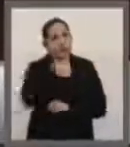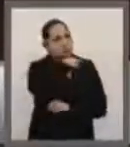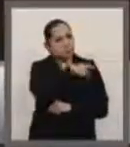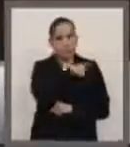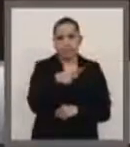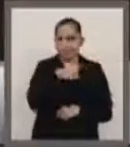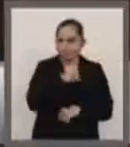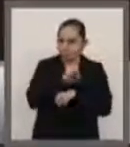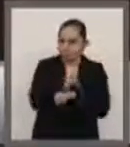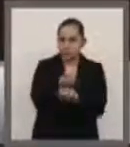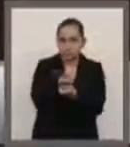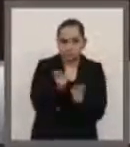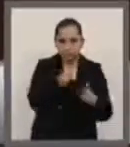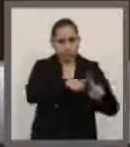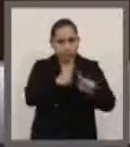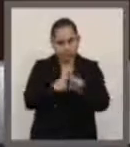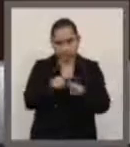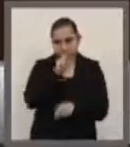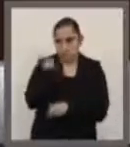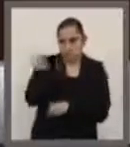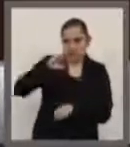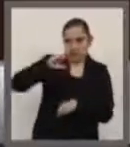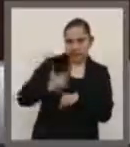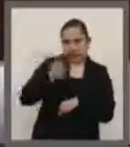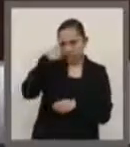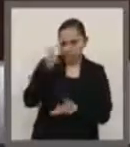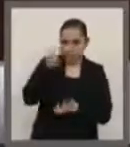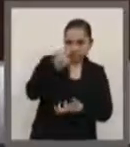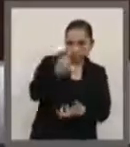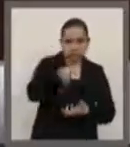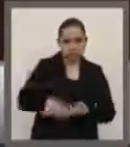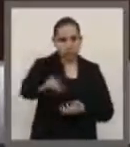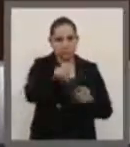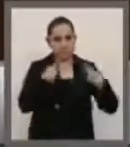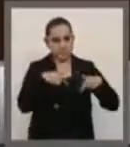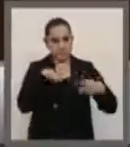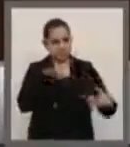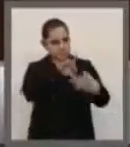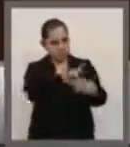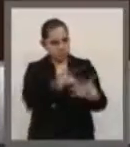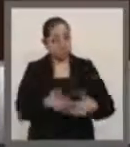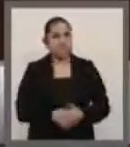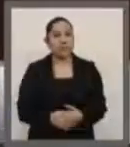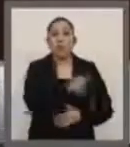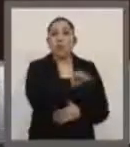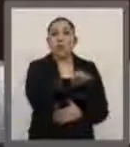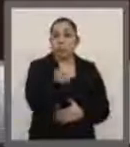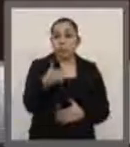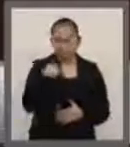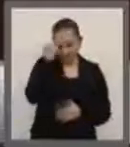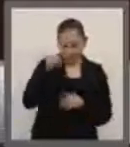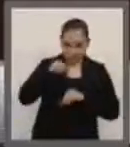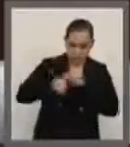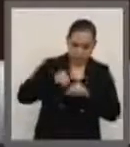de administrar los recursos públicos. La segunda iniciativa que propongo va encaminada a asegurar